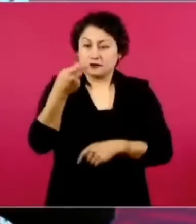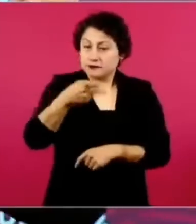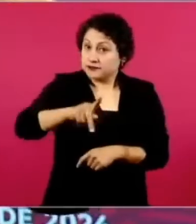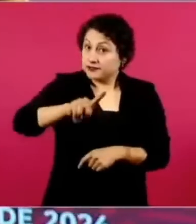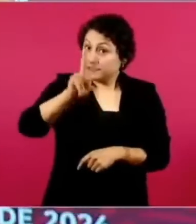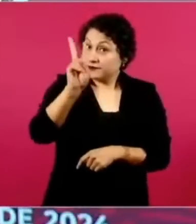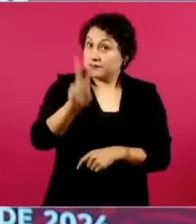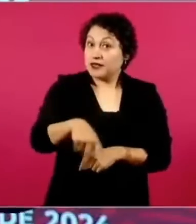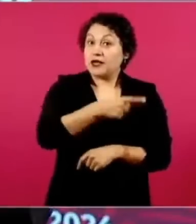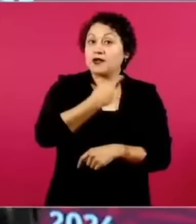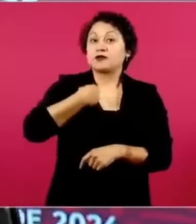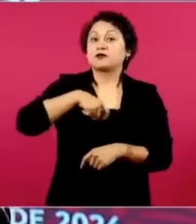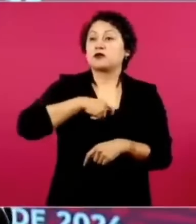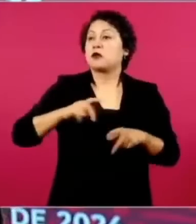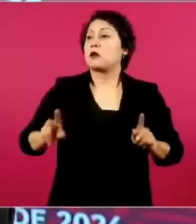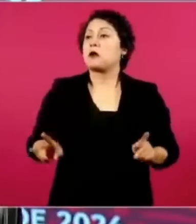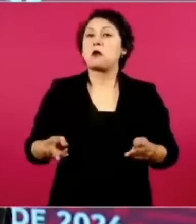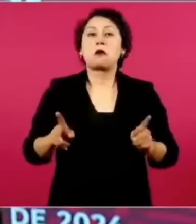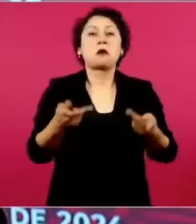casa.